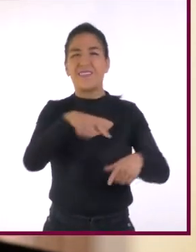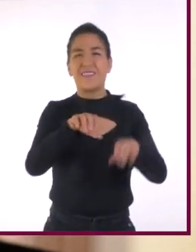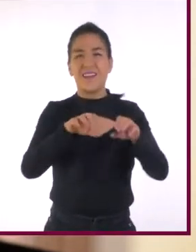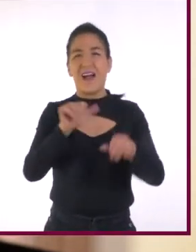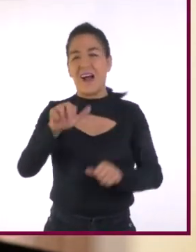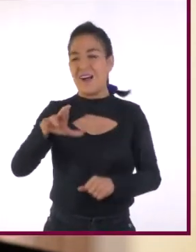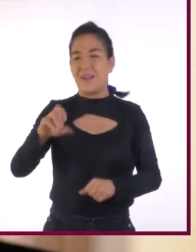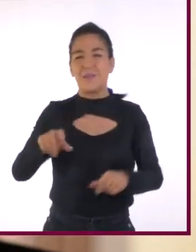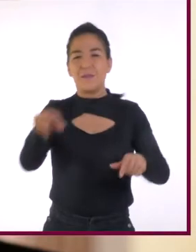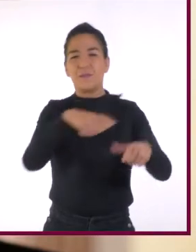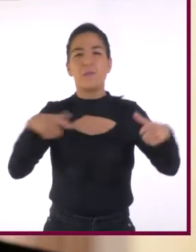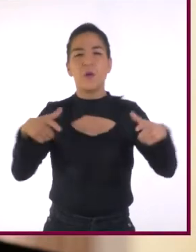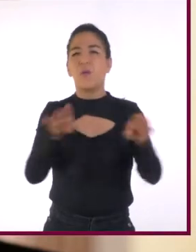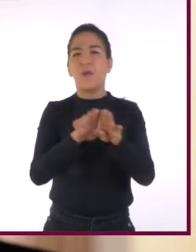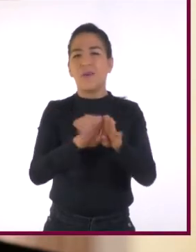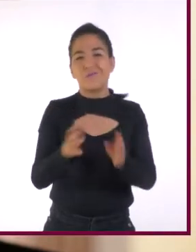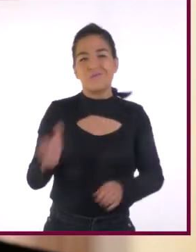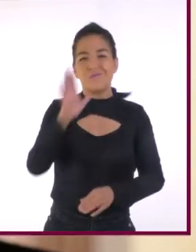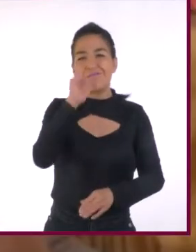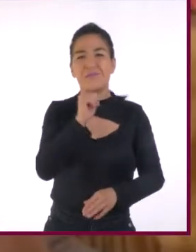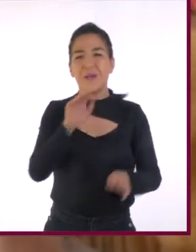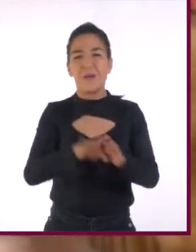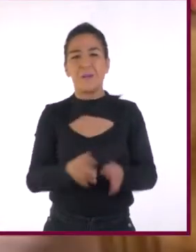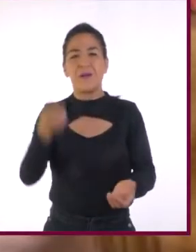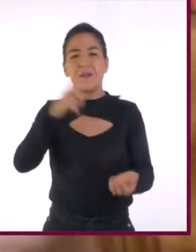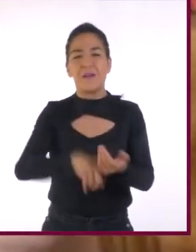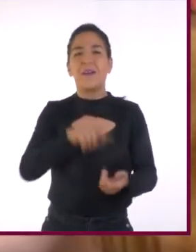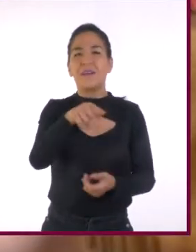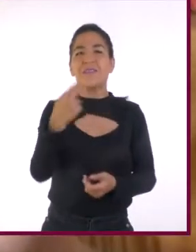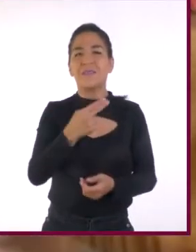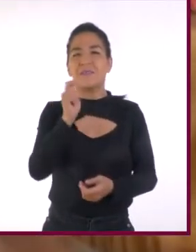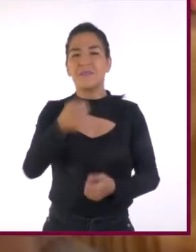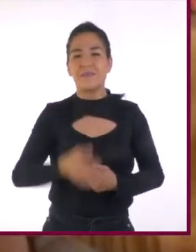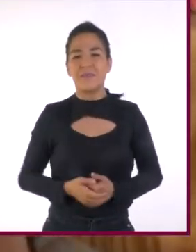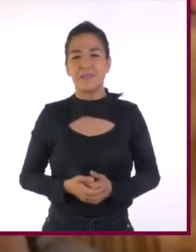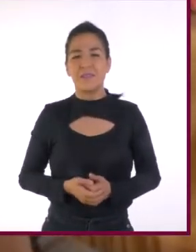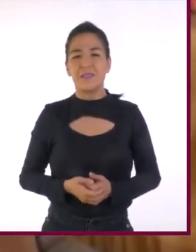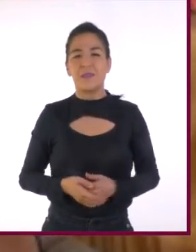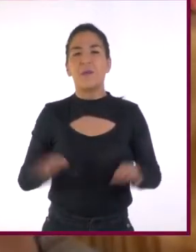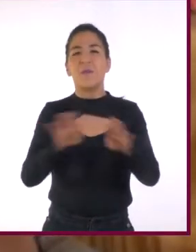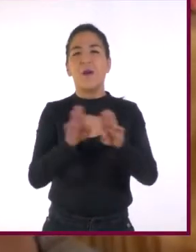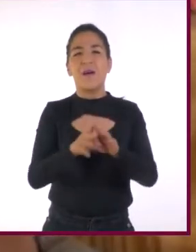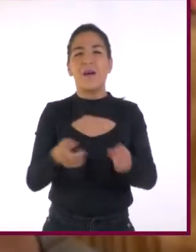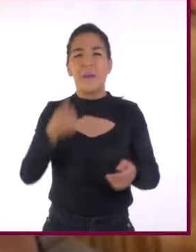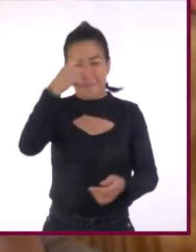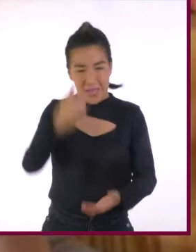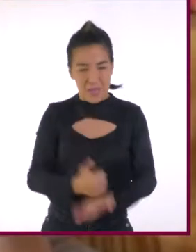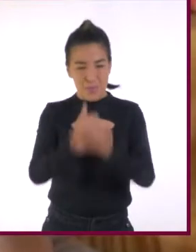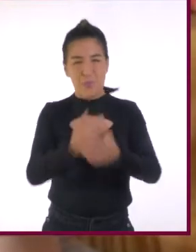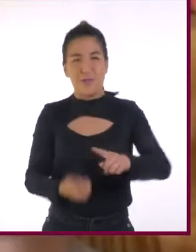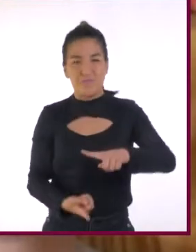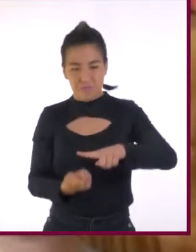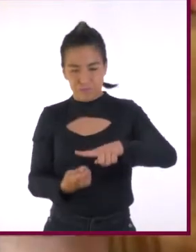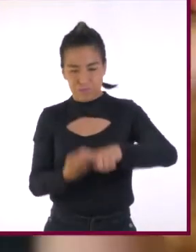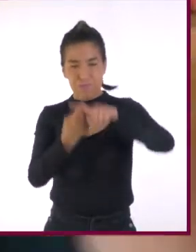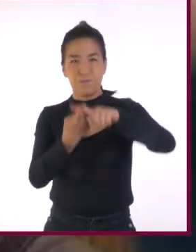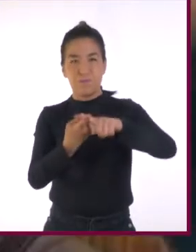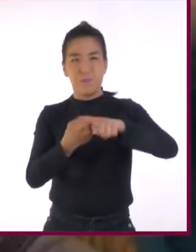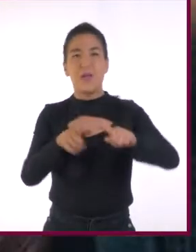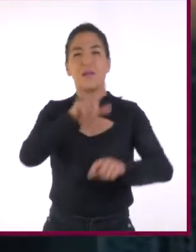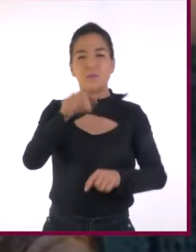El centro de masa de un aro está fuera del objeto. Entonces, para alcanzar el centro de masa, tendremos que agregar como extensiones